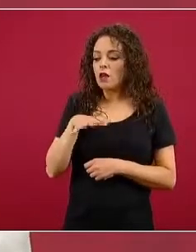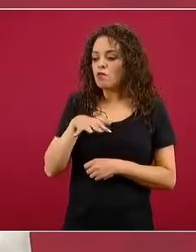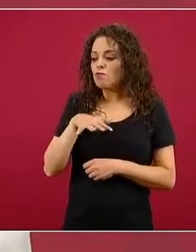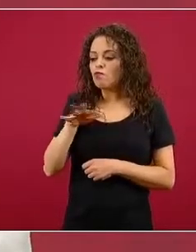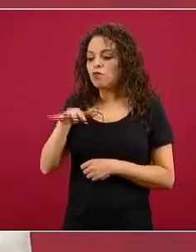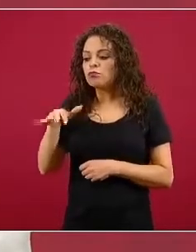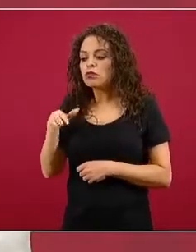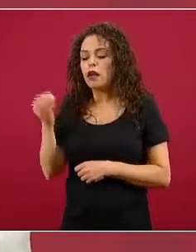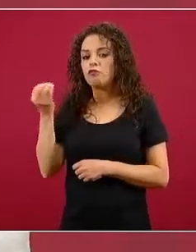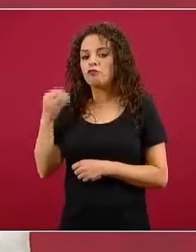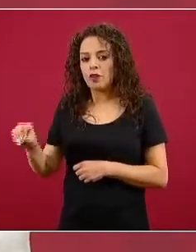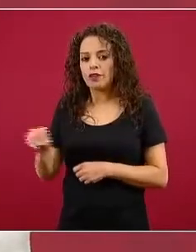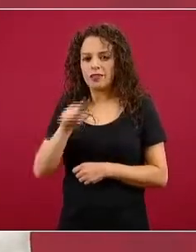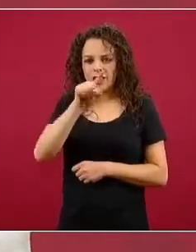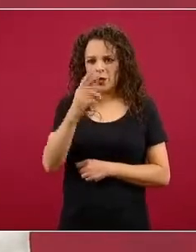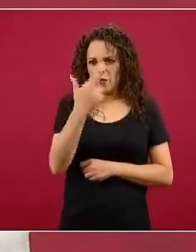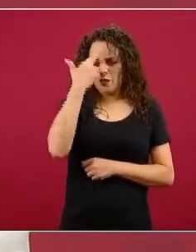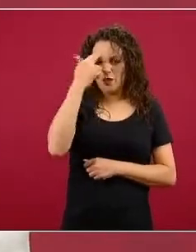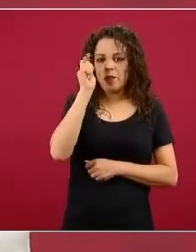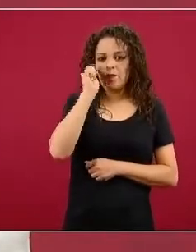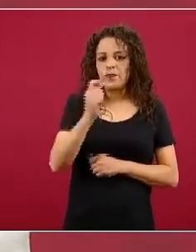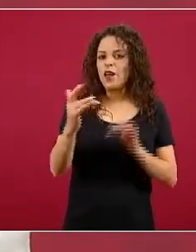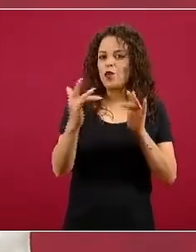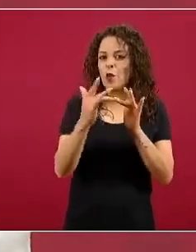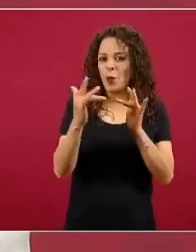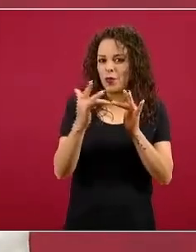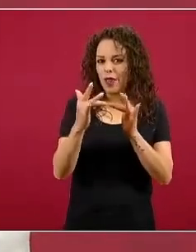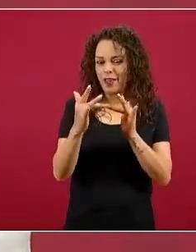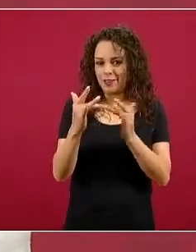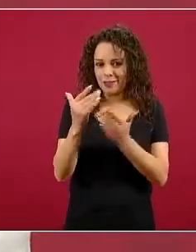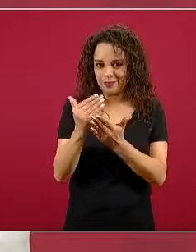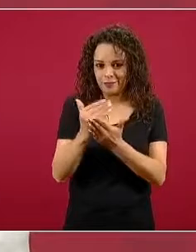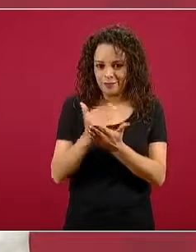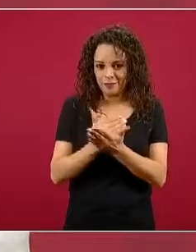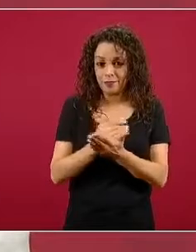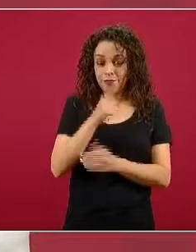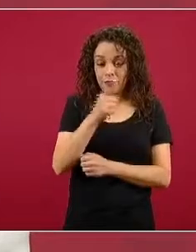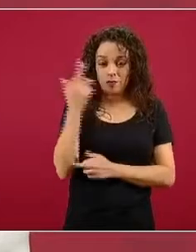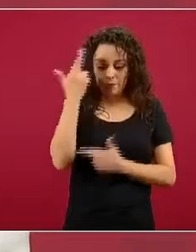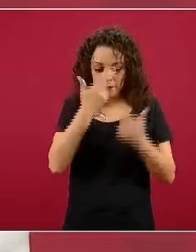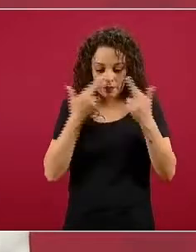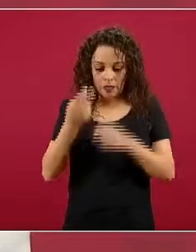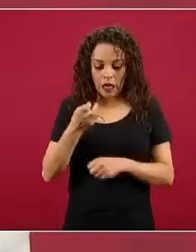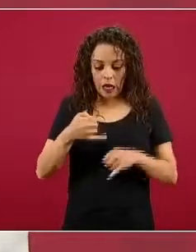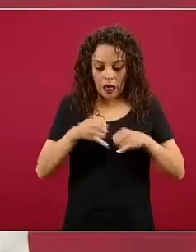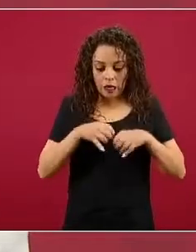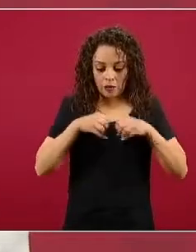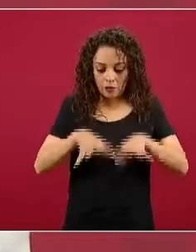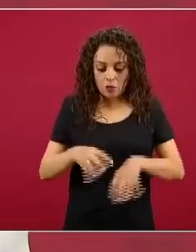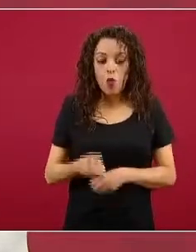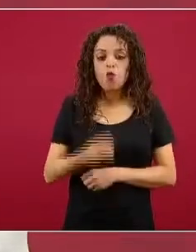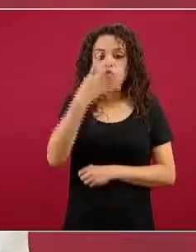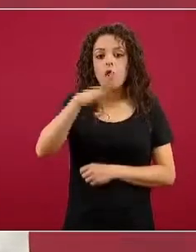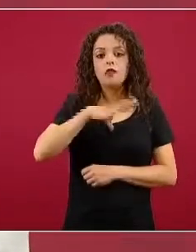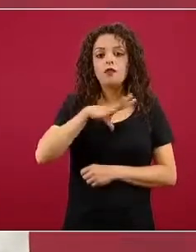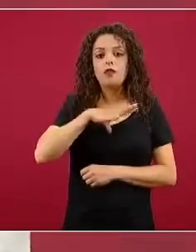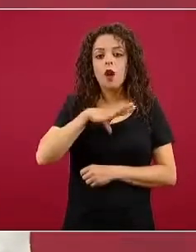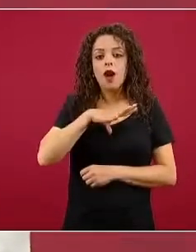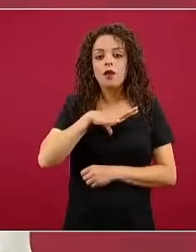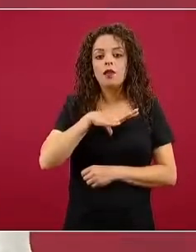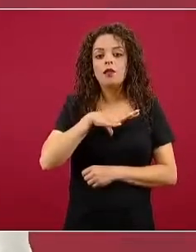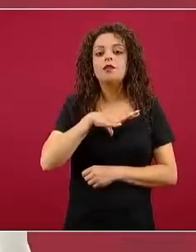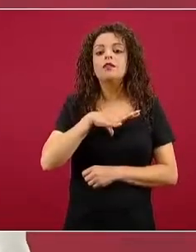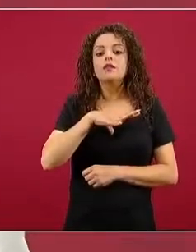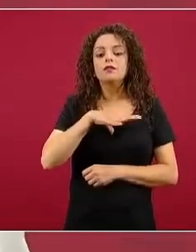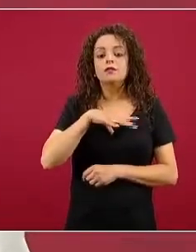estudio de contactos. Cuando tú verificas al interior y haces análisis de la información de cuántos casos secundarios estás encontrando, es decir, cuántos